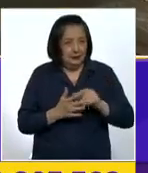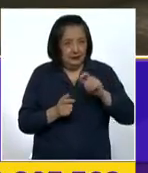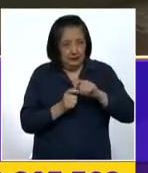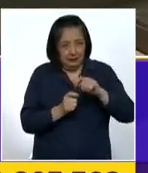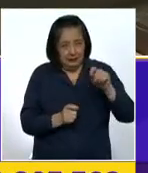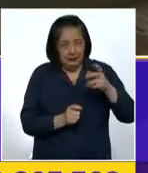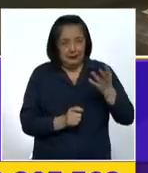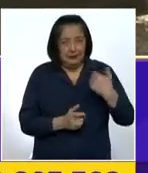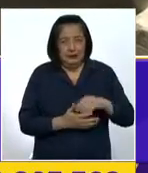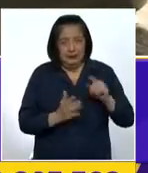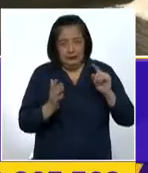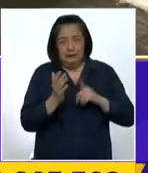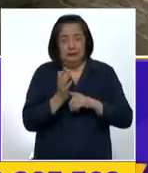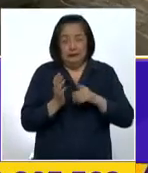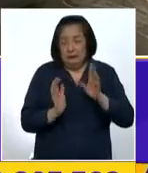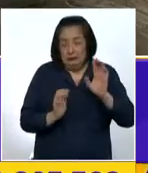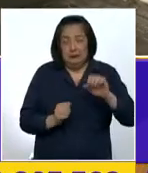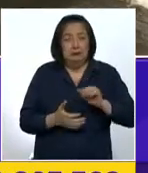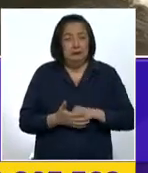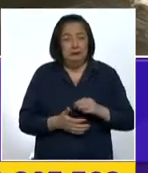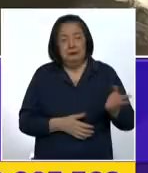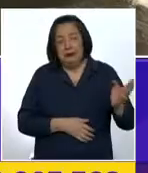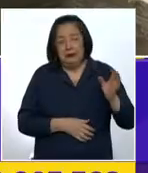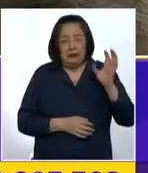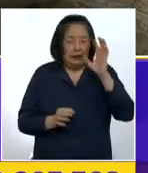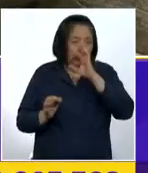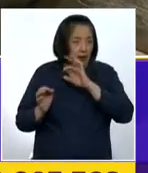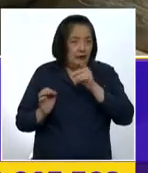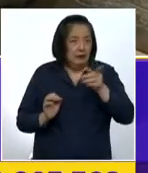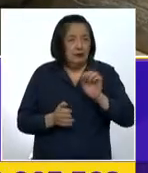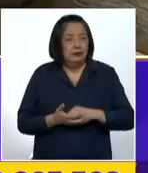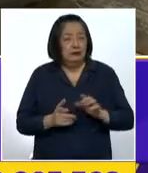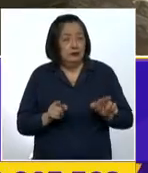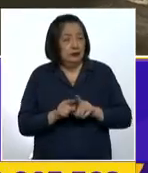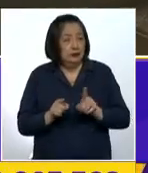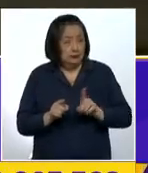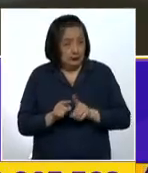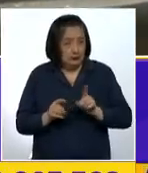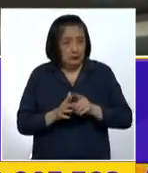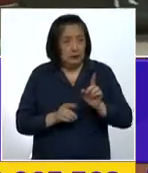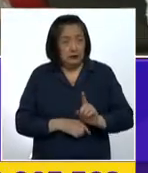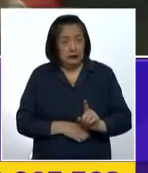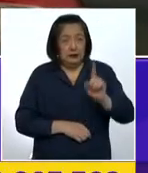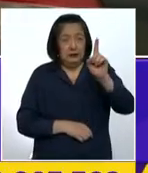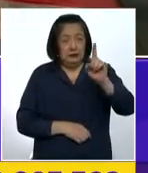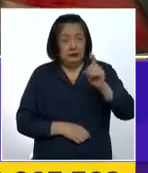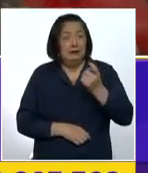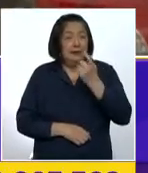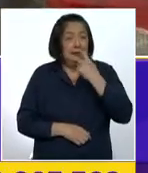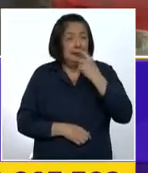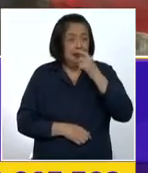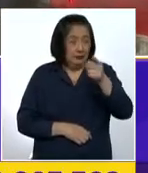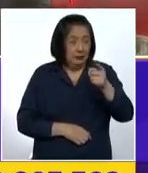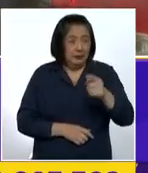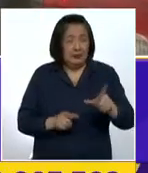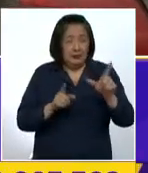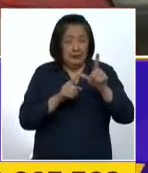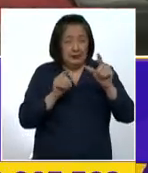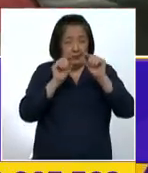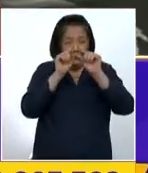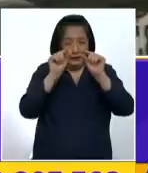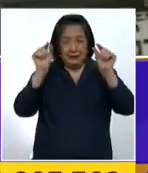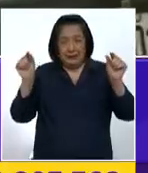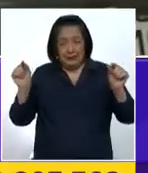ahí, que habrían pegado para poder desviar la información. Además, también en la parte de arriba de las lunas, estas letras que